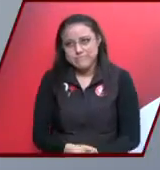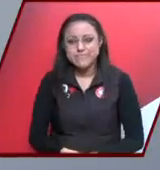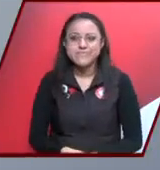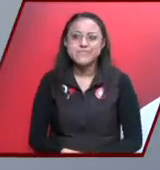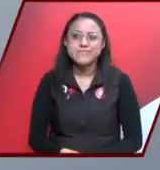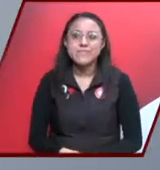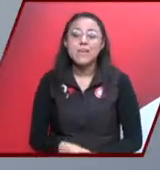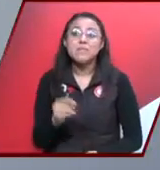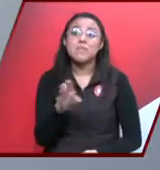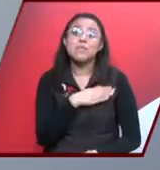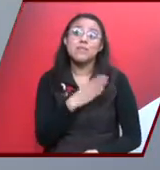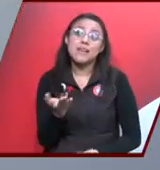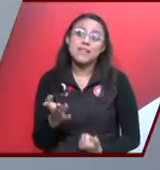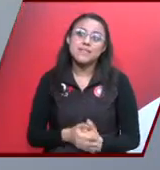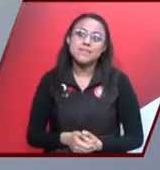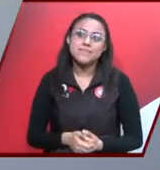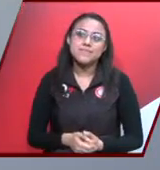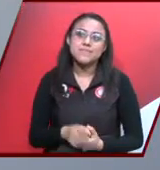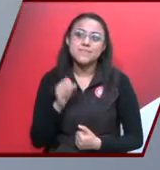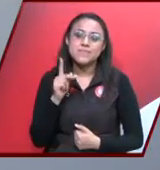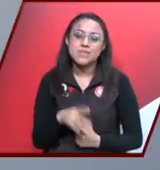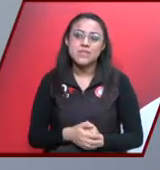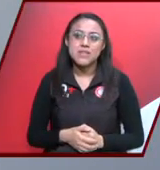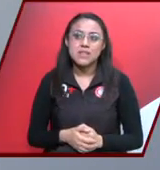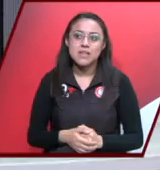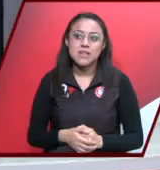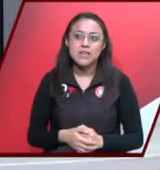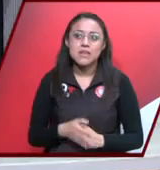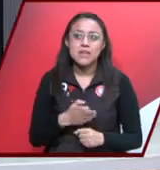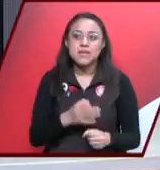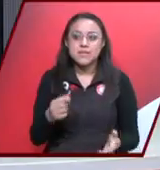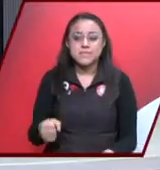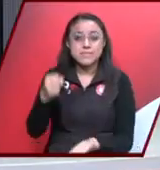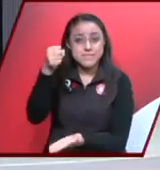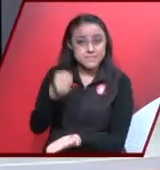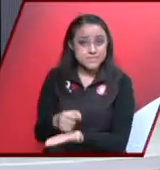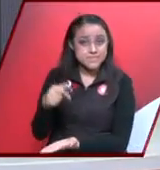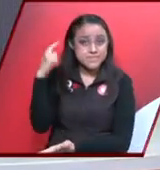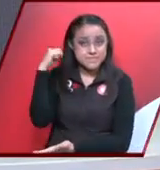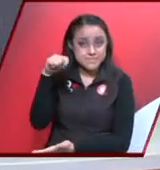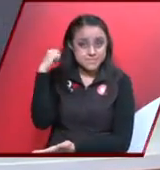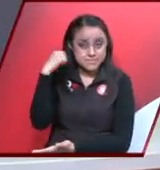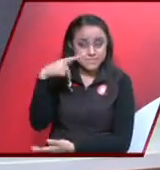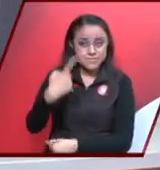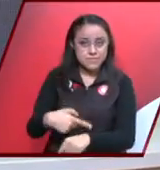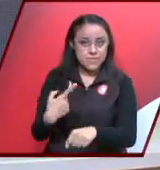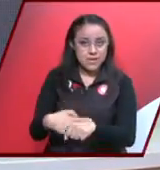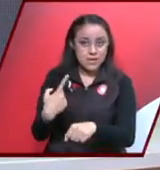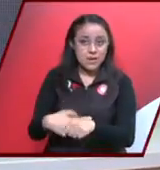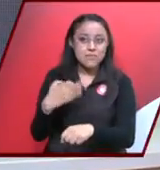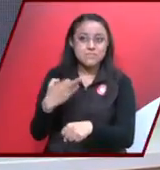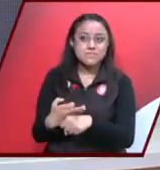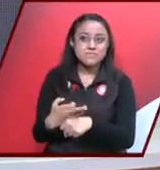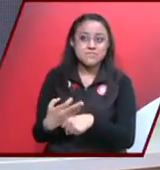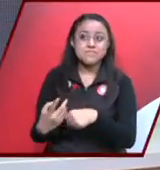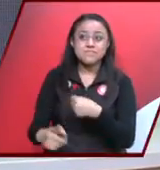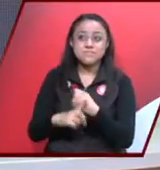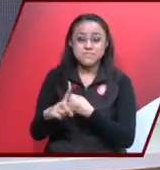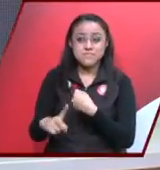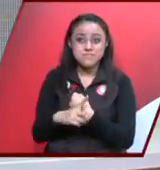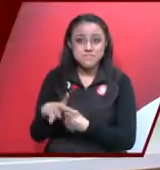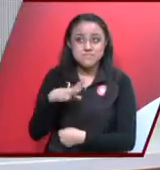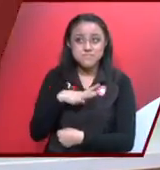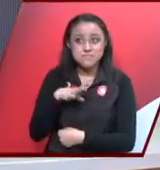Qué cosa, pero bueno, en fin. Vamos a quien corresponde a Tabasco. Una enfermedad está lamentablemente